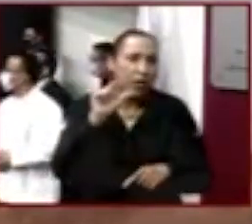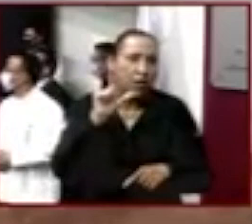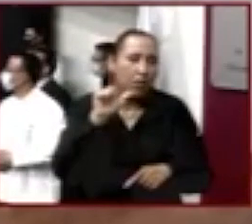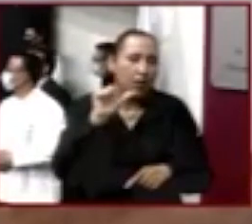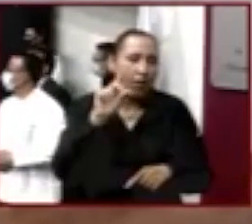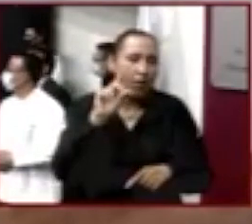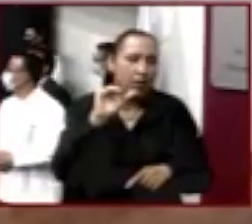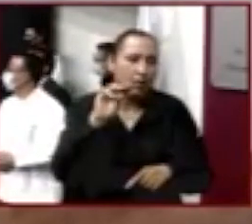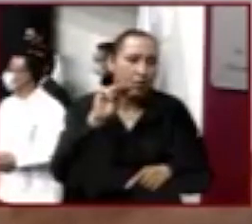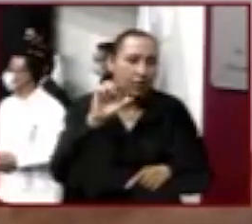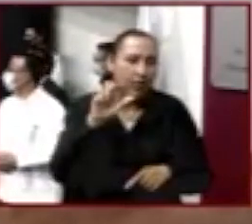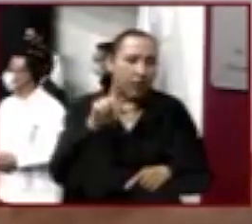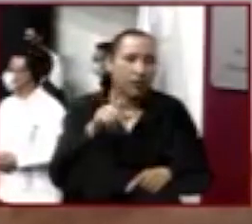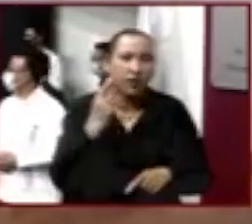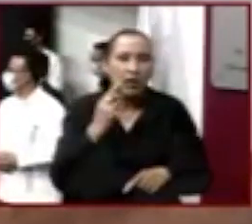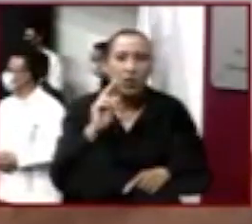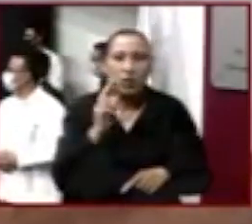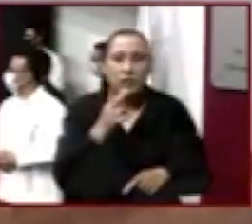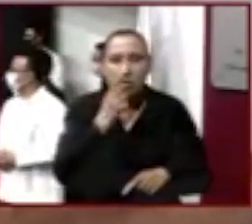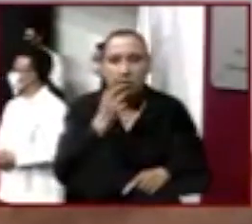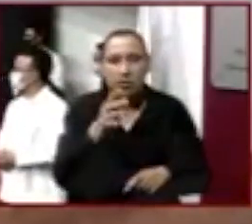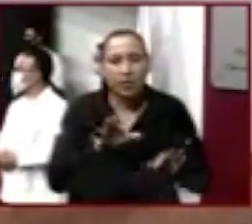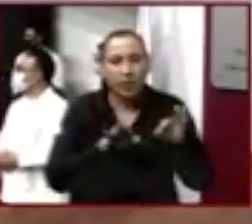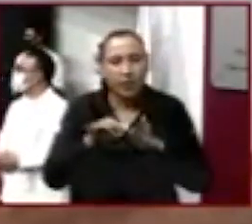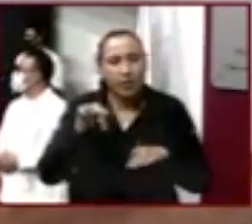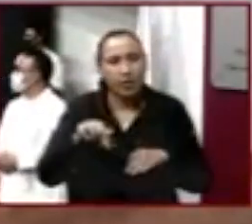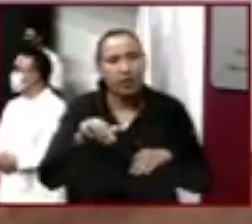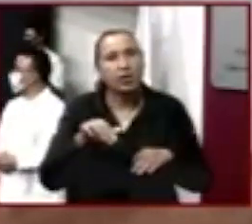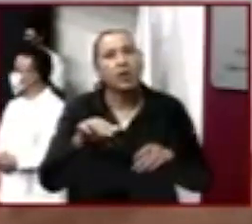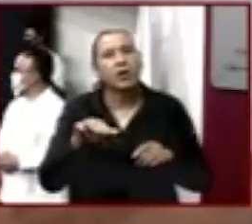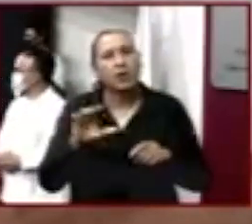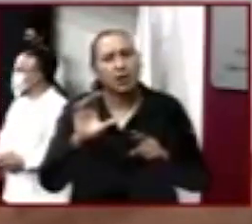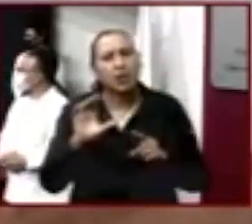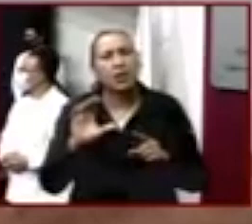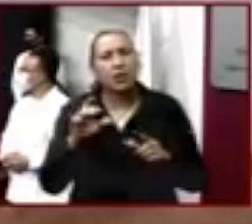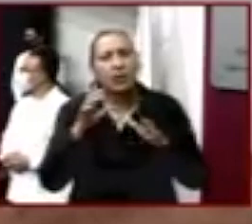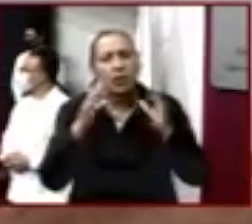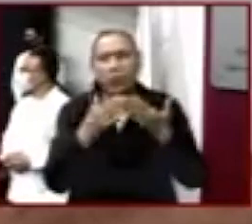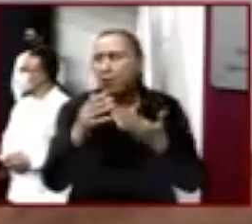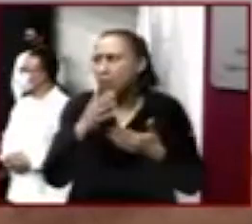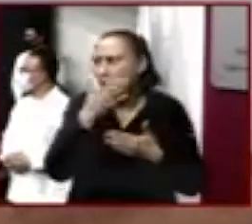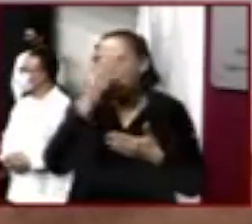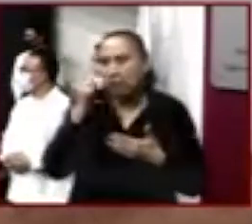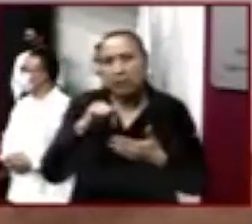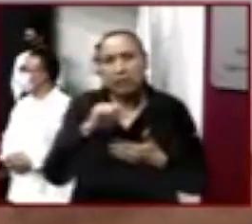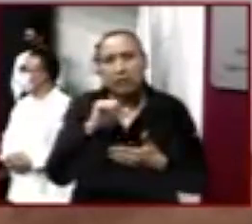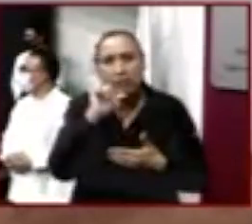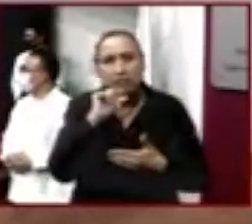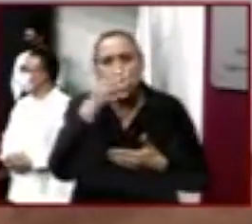localizar a todas las personas que usted reportaba que trabajaban aquí en el Congreso, pero que hasta la fecha nadie los conoce.